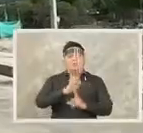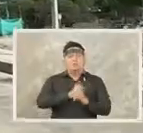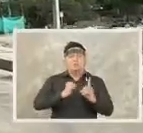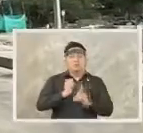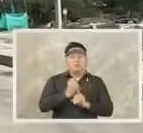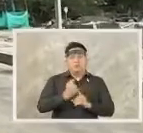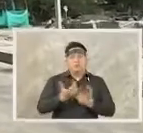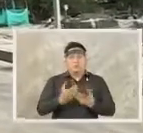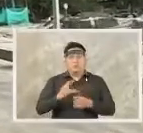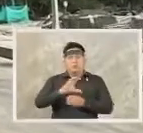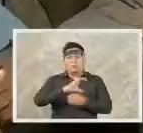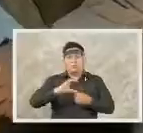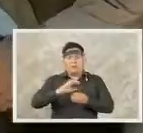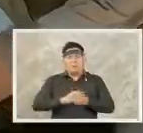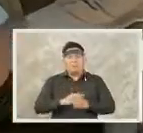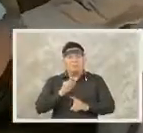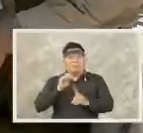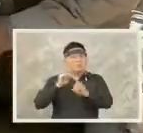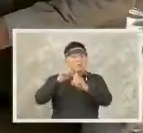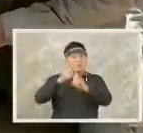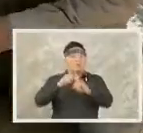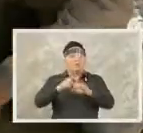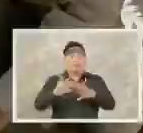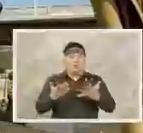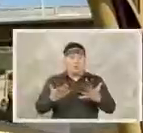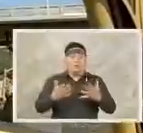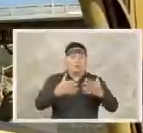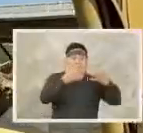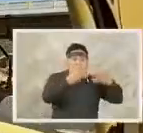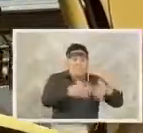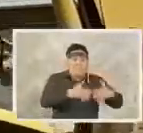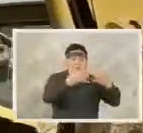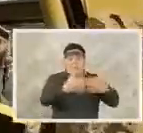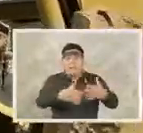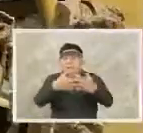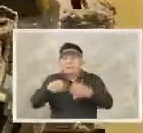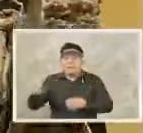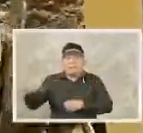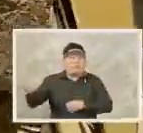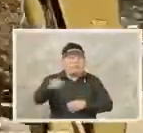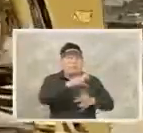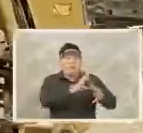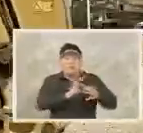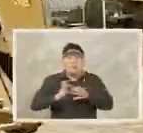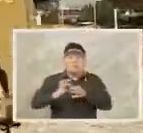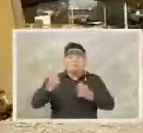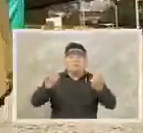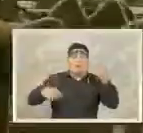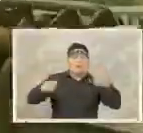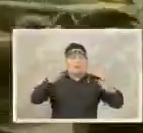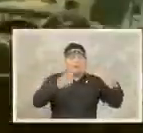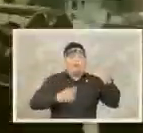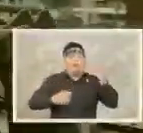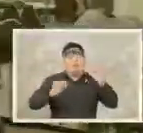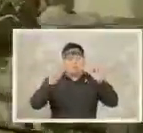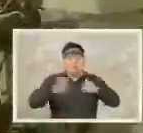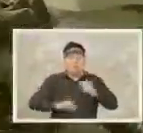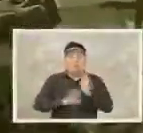económica segura y avancemos hacia la reactivación económica de nuestra ciudad, ofreciendo espacios donde podamos volver a